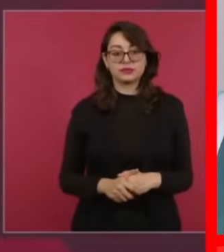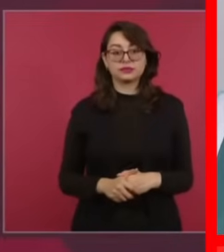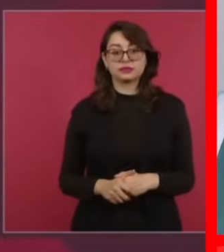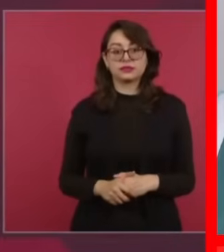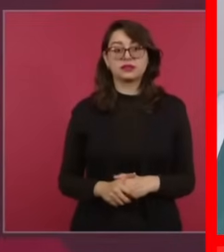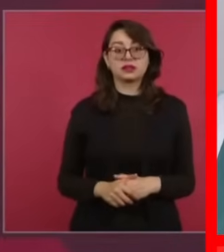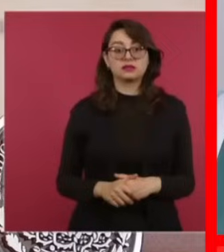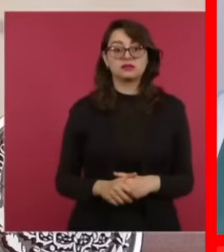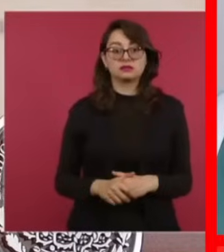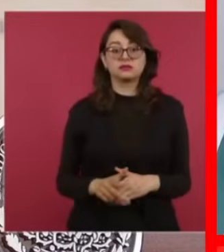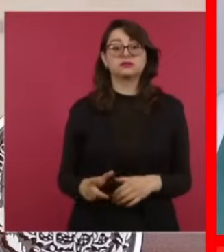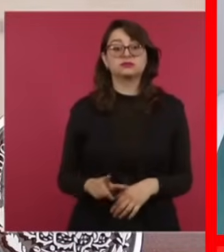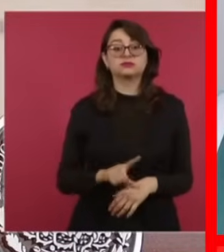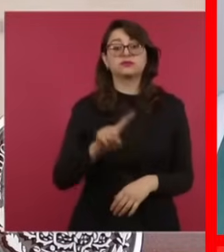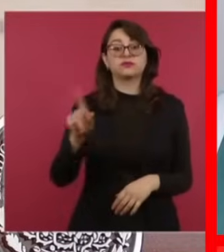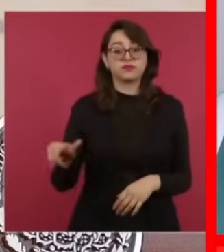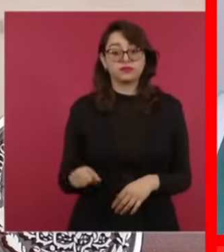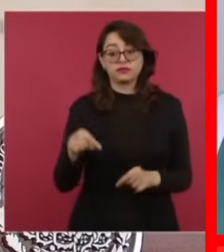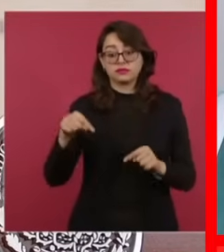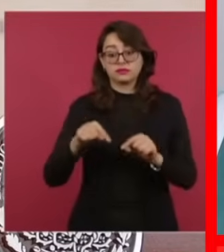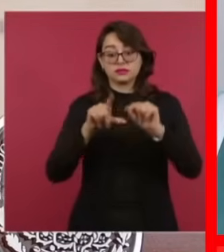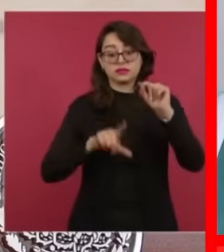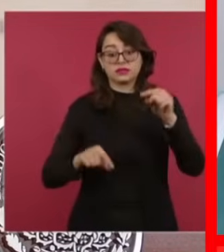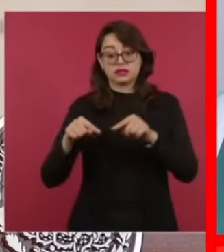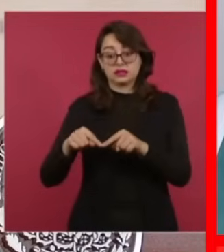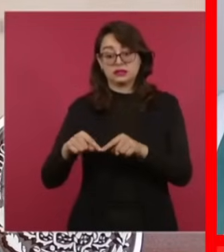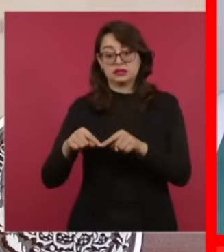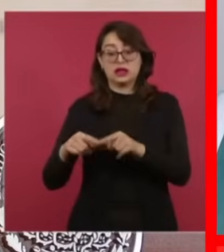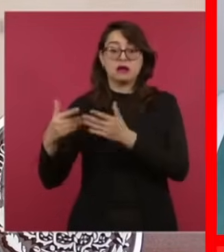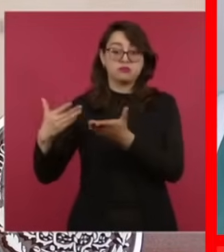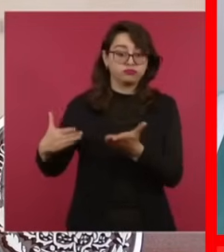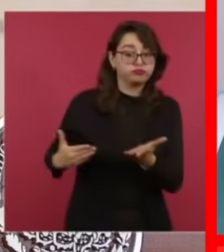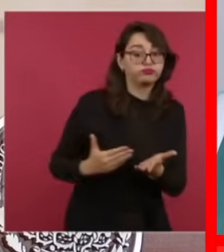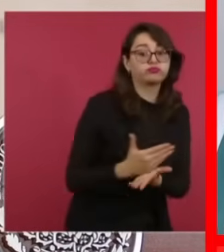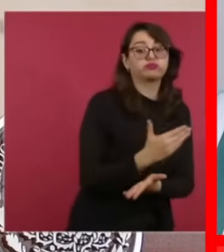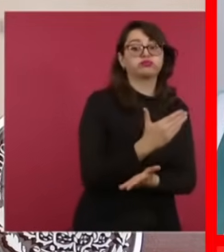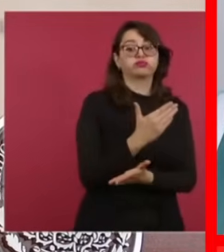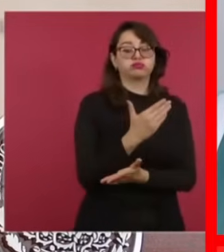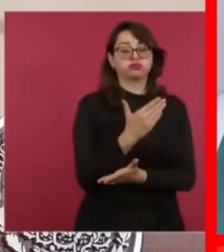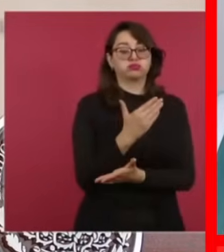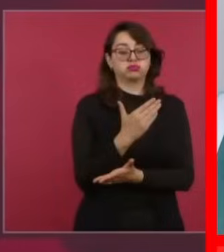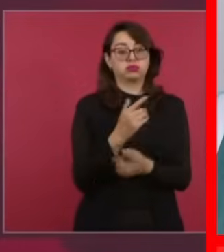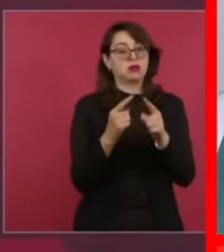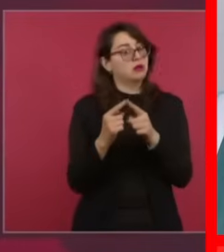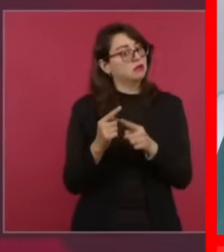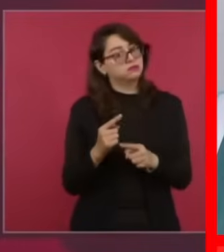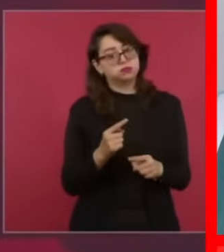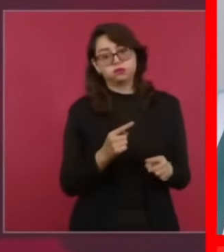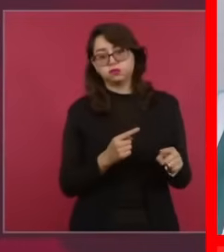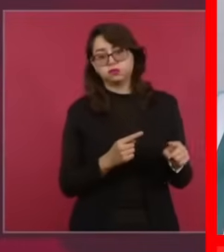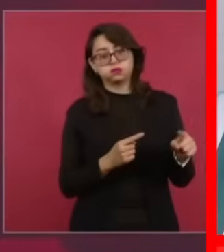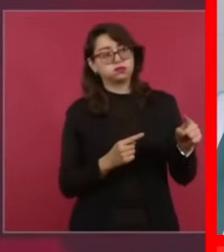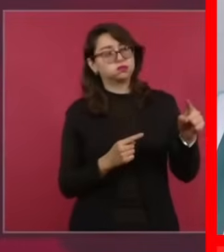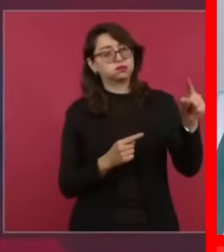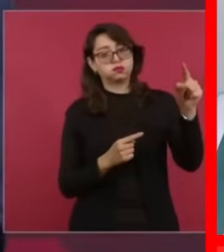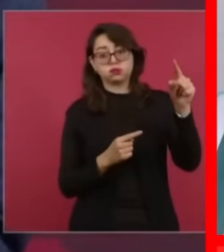día domingo a favor de los intereses del poder judicial porque el presidente de México pretende quitarle